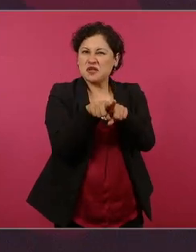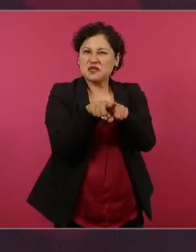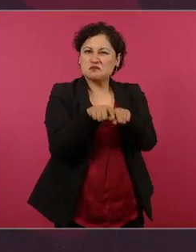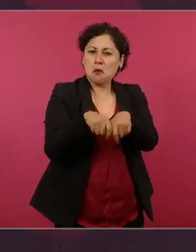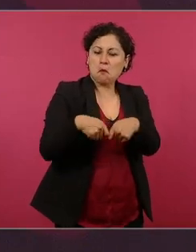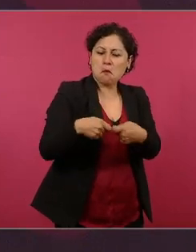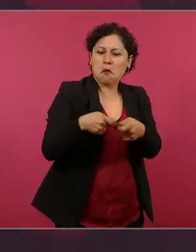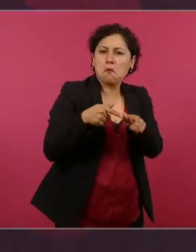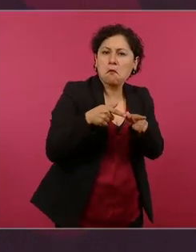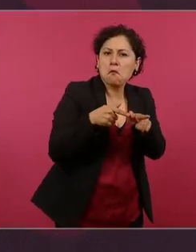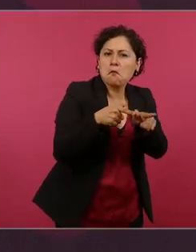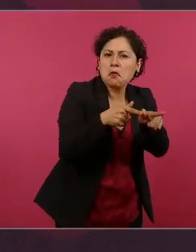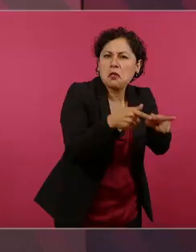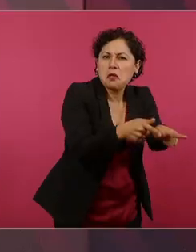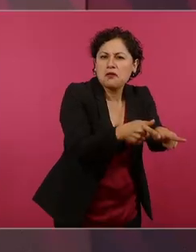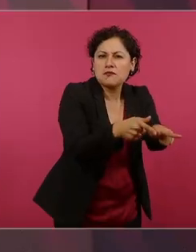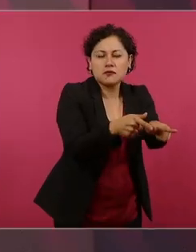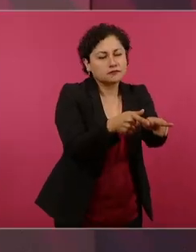La política,